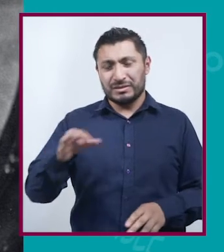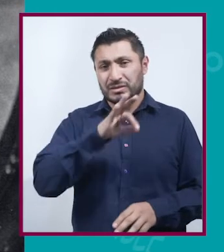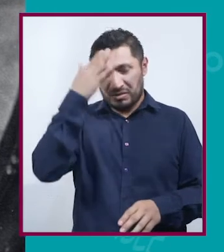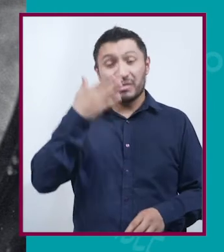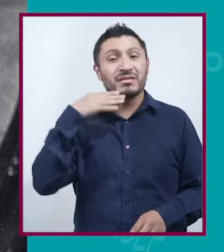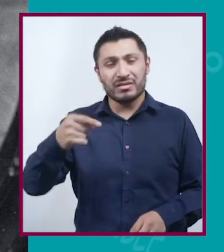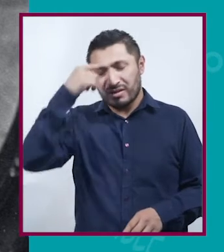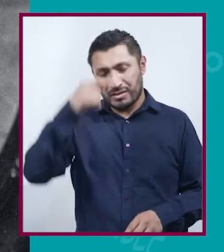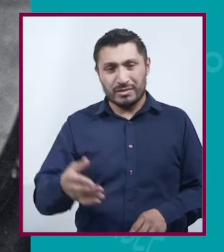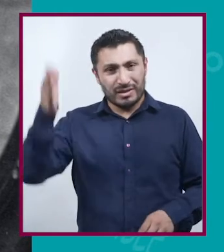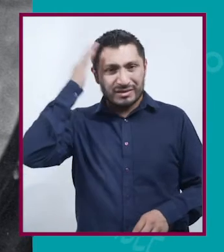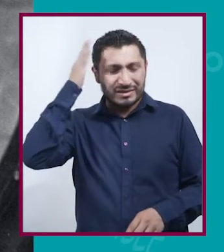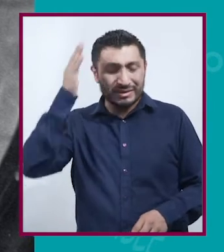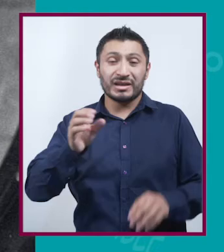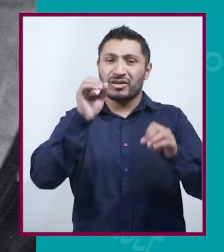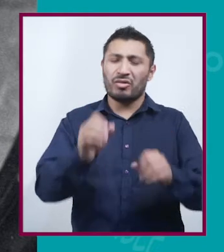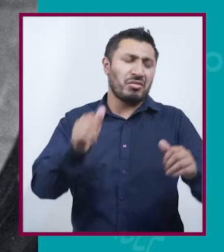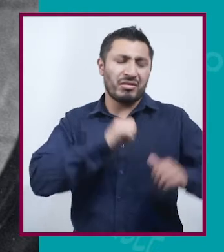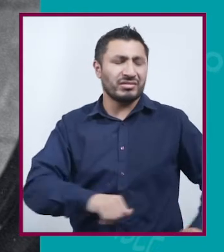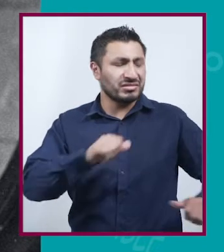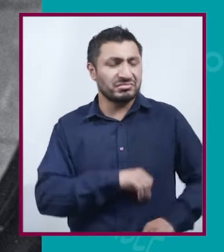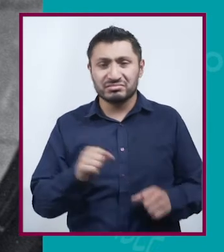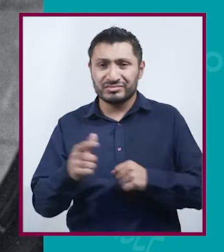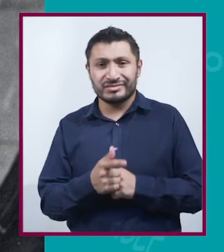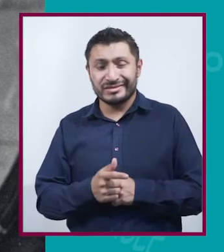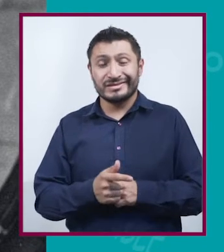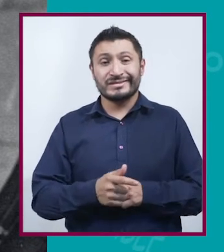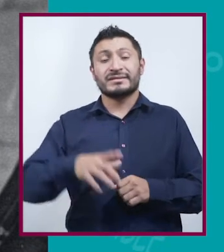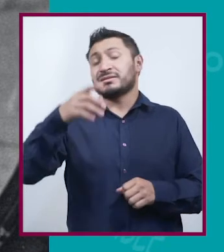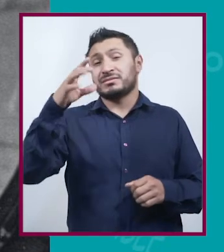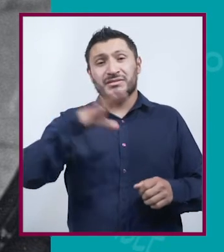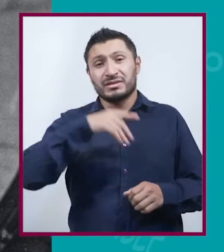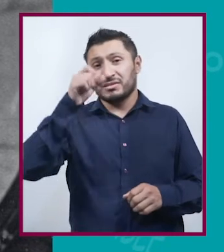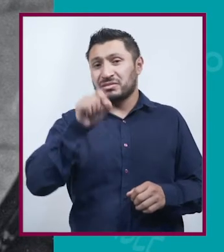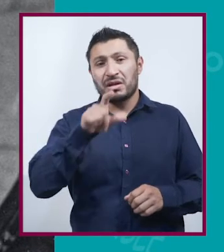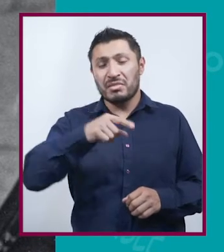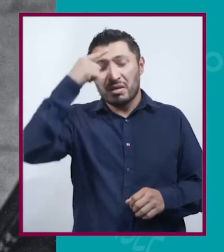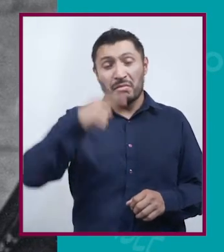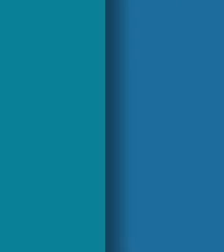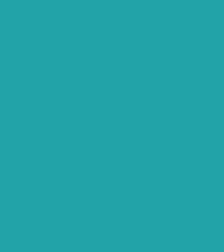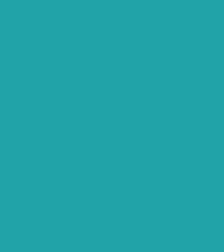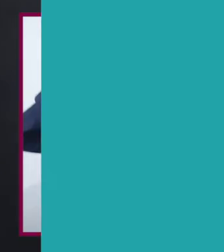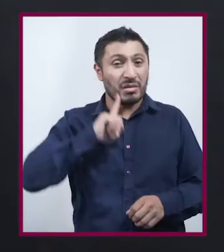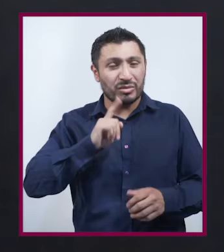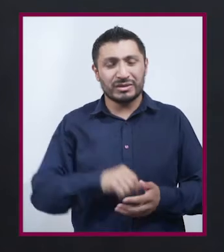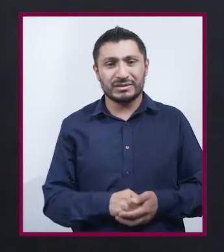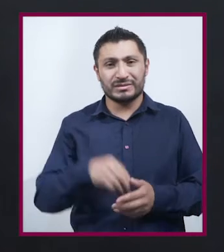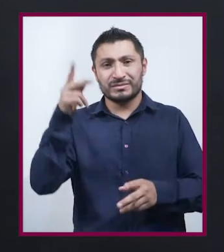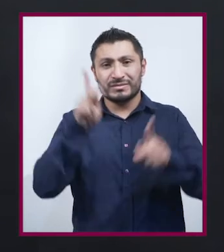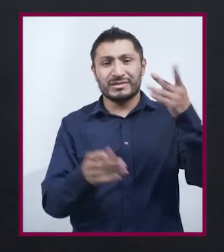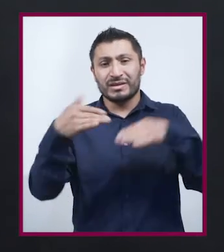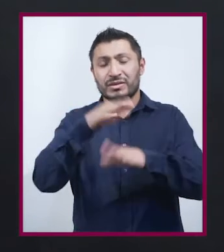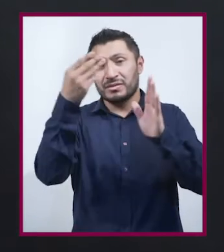sociedad, liderar o como prenda de autoridad, pertenecía y pertenece también a las mujeres. Hablar de la